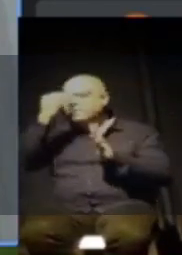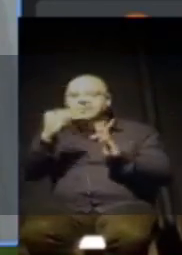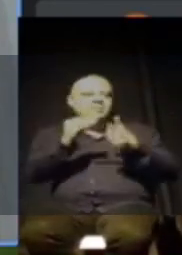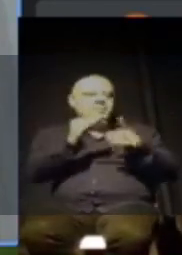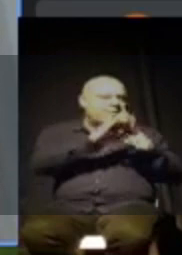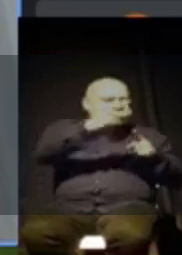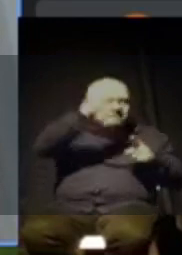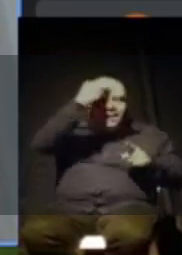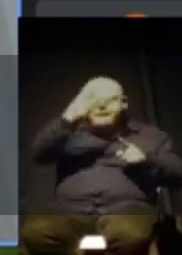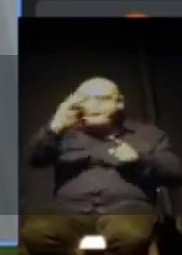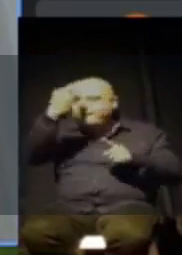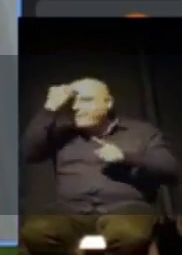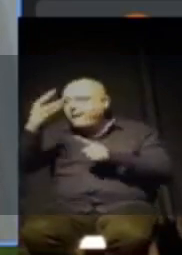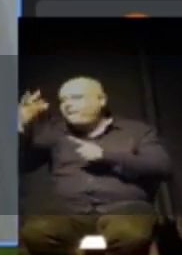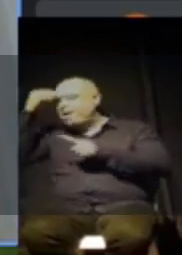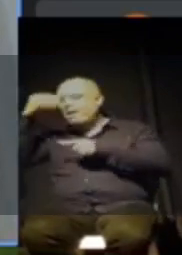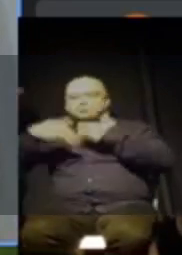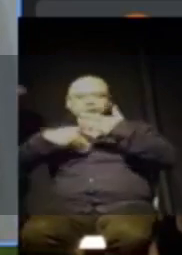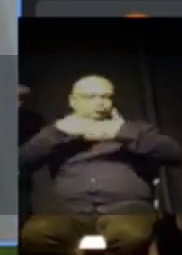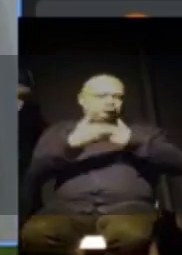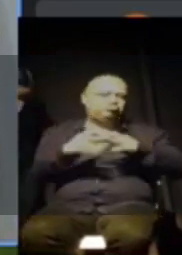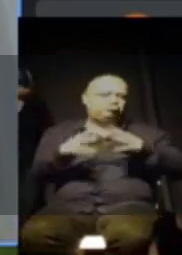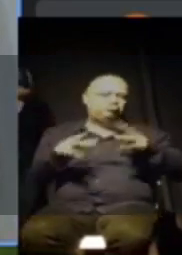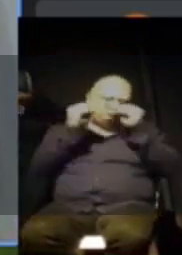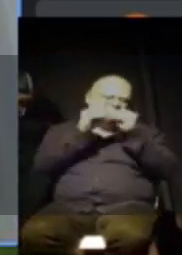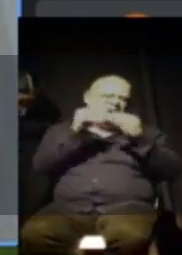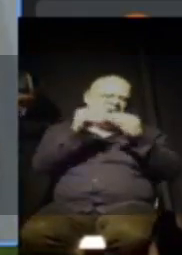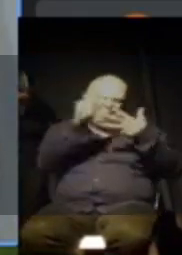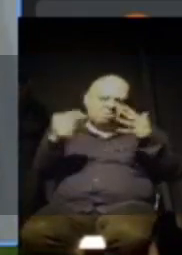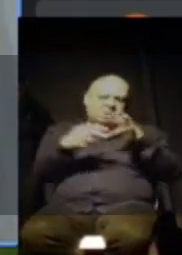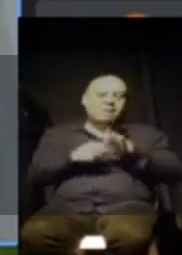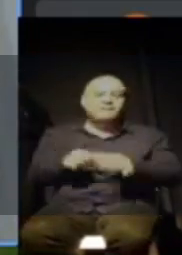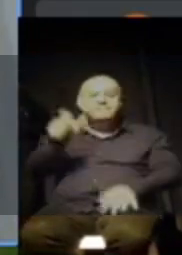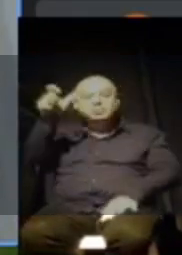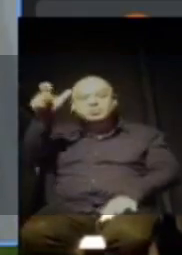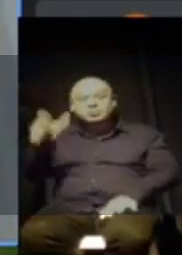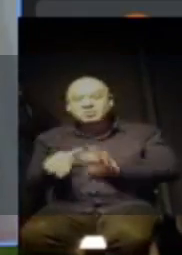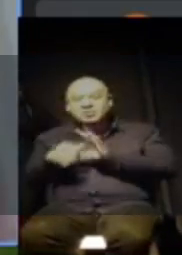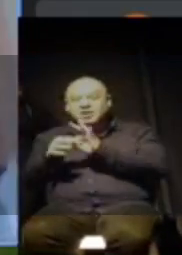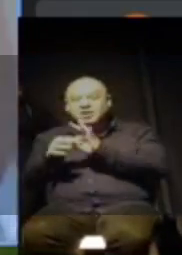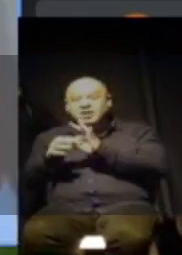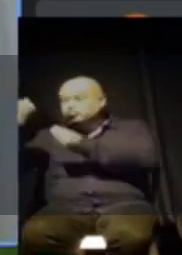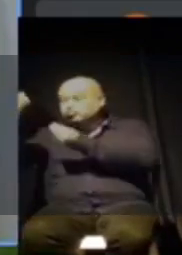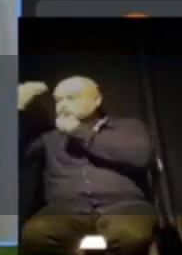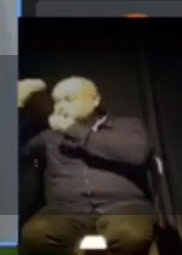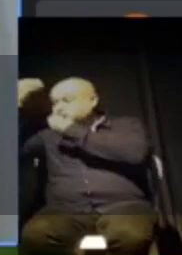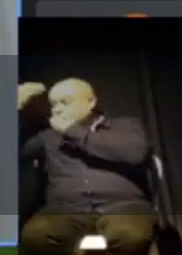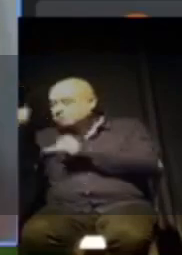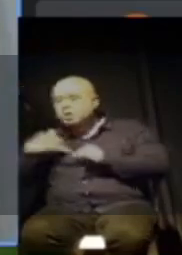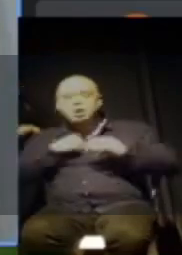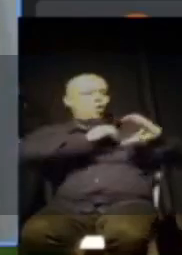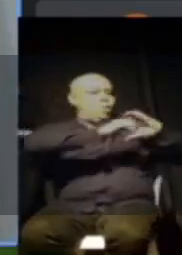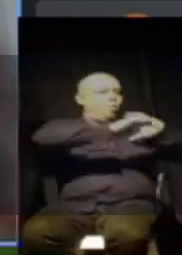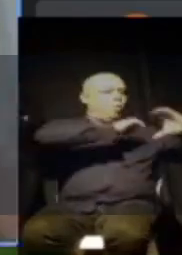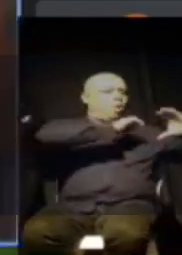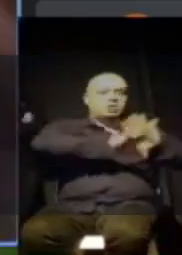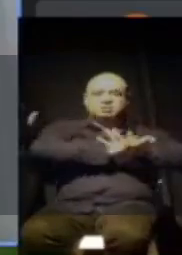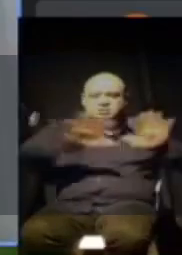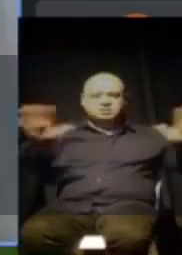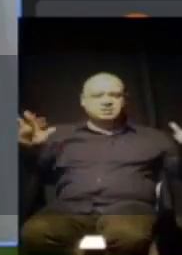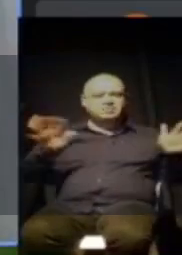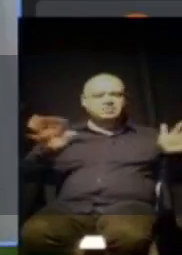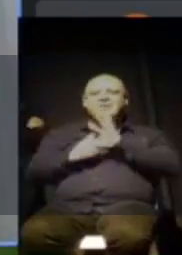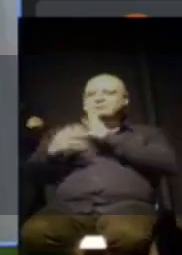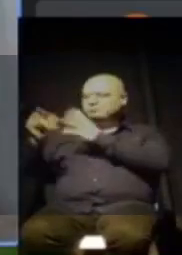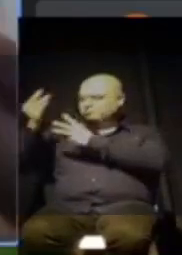sintácticos, pragmáticos y semióticos. La persona no se forma solo para comunicar, la persona integra una